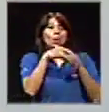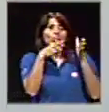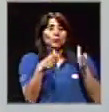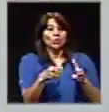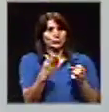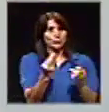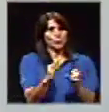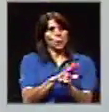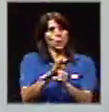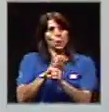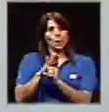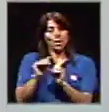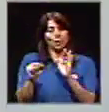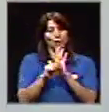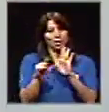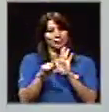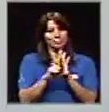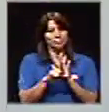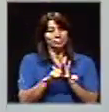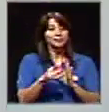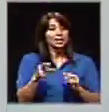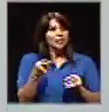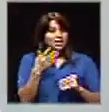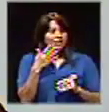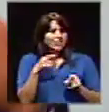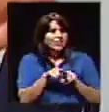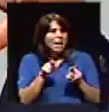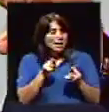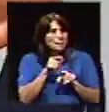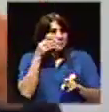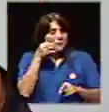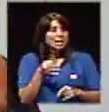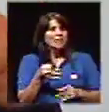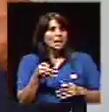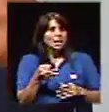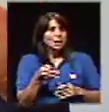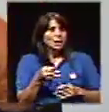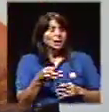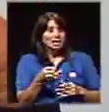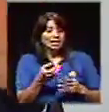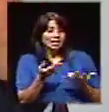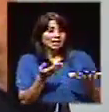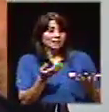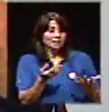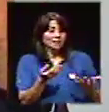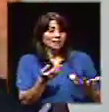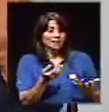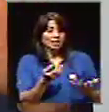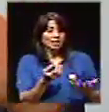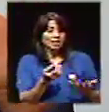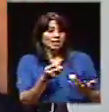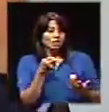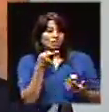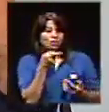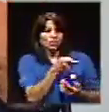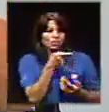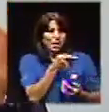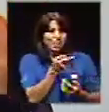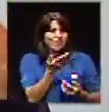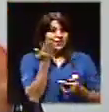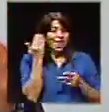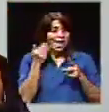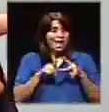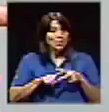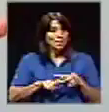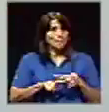también puede ser que por ahí haya estado el asunto de que, si yo no entendí mal, usted no, al principio no estaba del